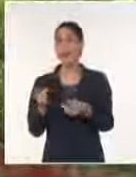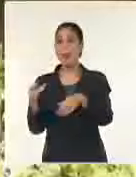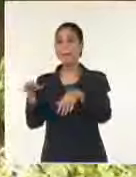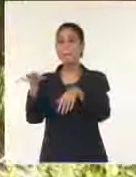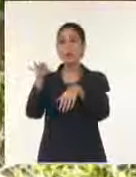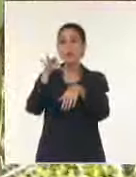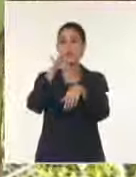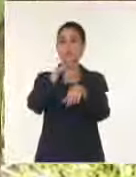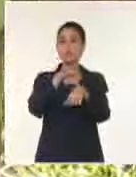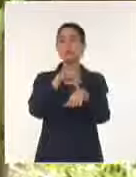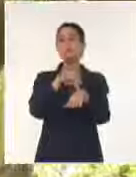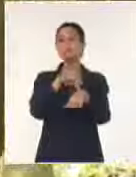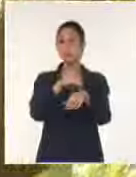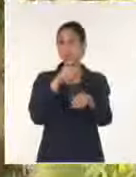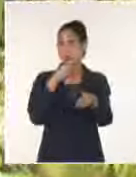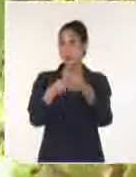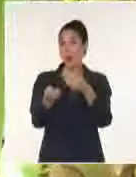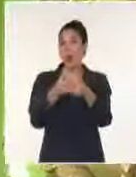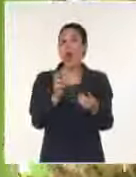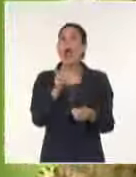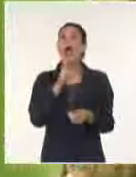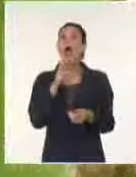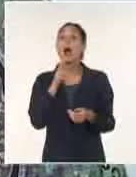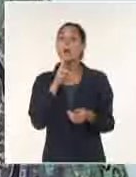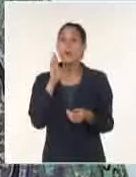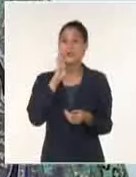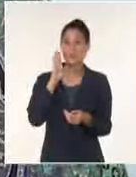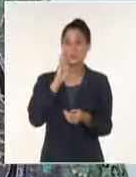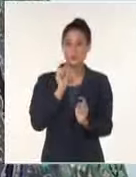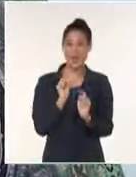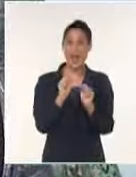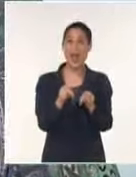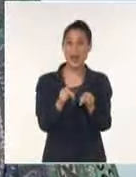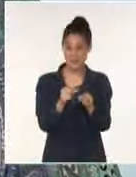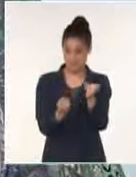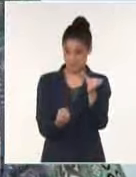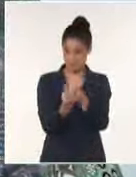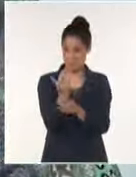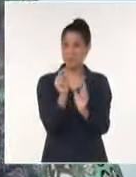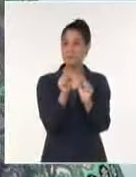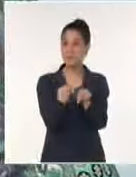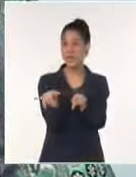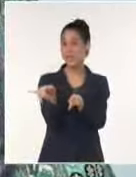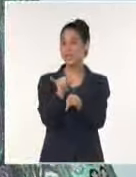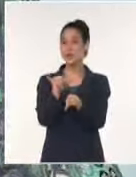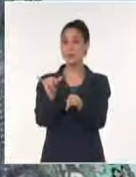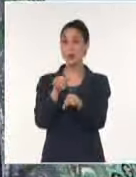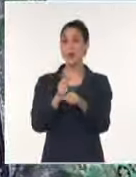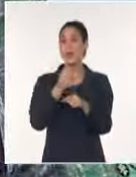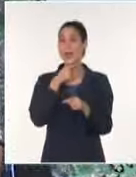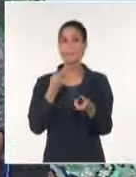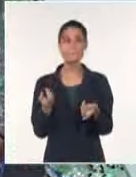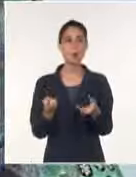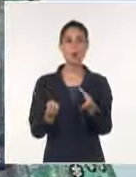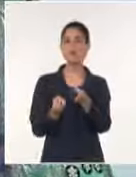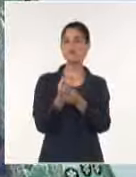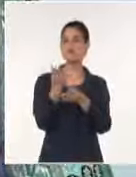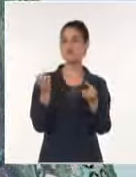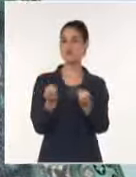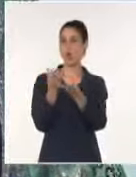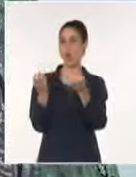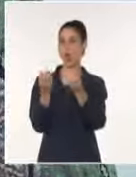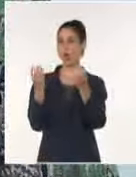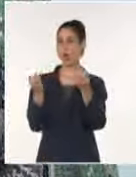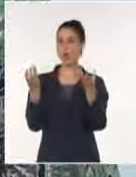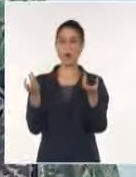oropouche se reproduce en agua sucia y también reposa en la maleza, en la hierba, en los objetos